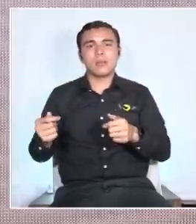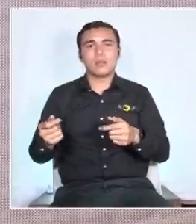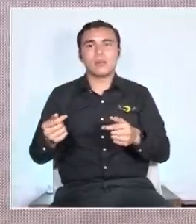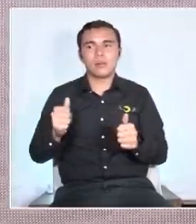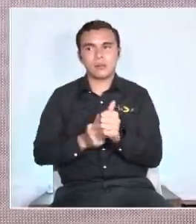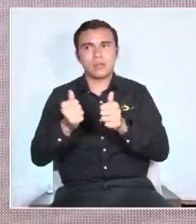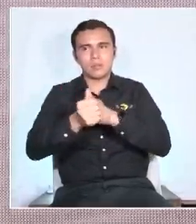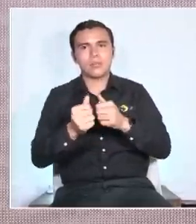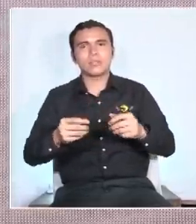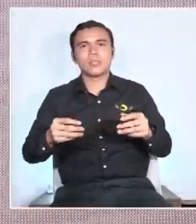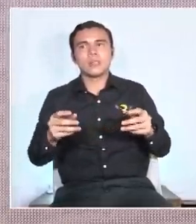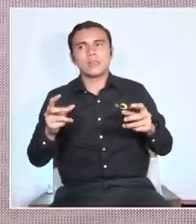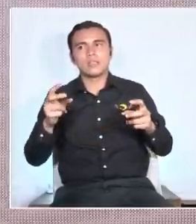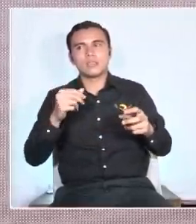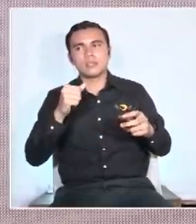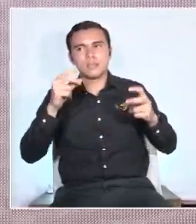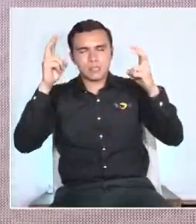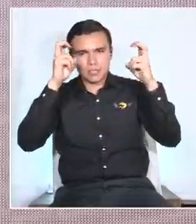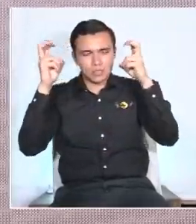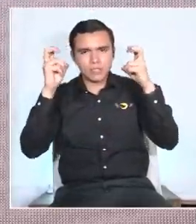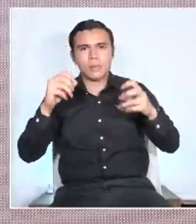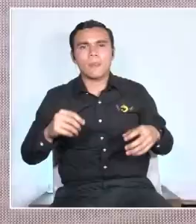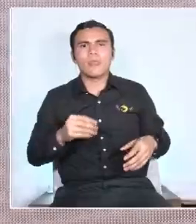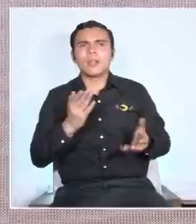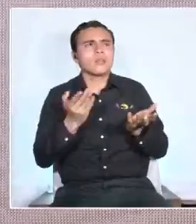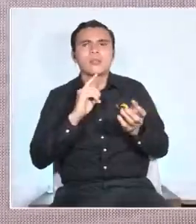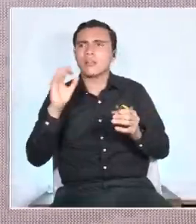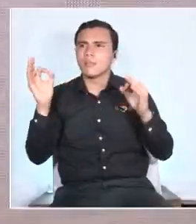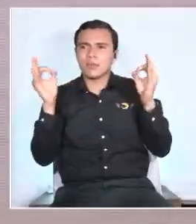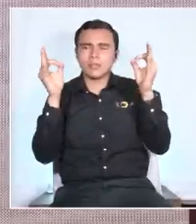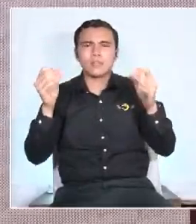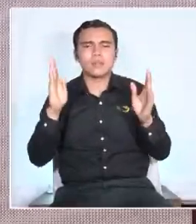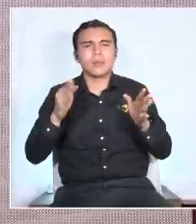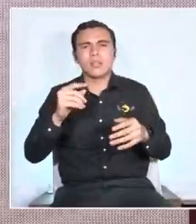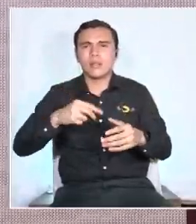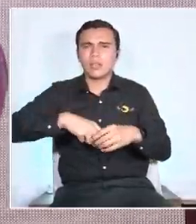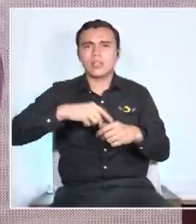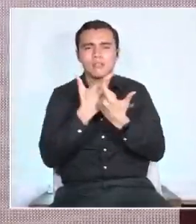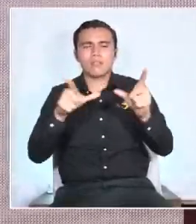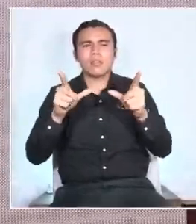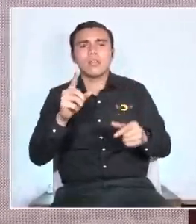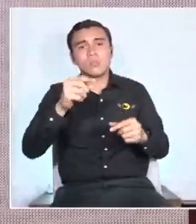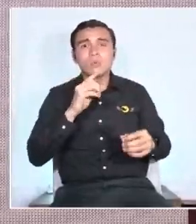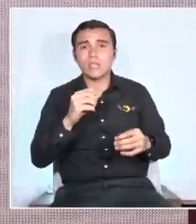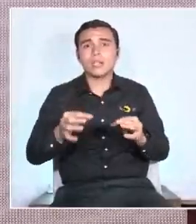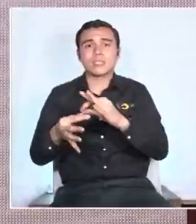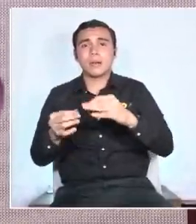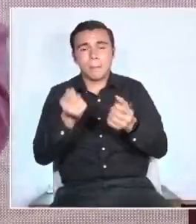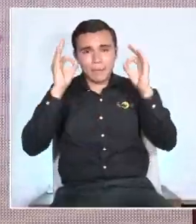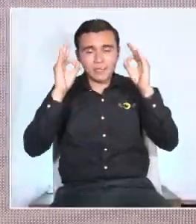endemonia, y empiezo a ver para los lados, digo: ¿dónde está el pastor para que la libere? Y el Espíritu Santo me dijo: tú eres el pastor